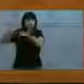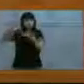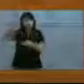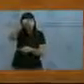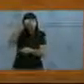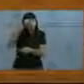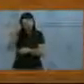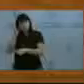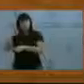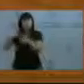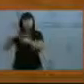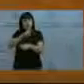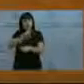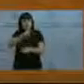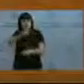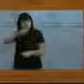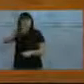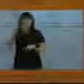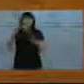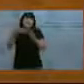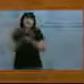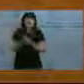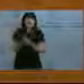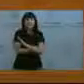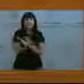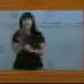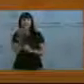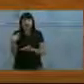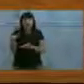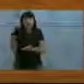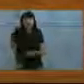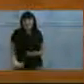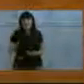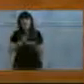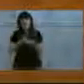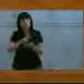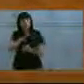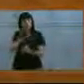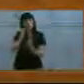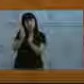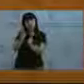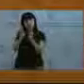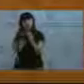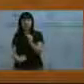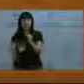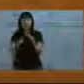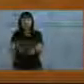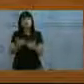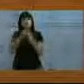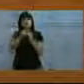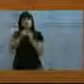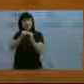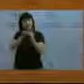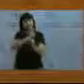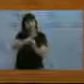rurales y que es una fuente de riqueza que, a veces, no valoramos lo suficiente. El equilibrio entre conservación,